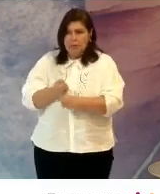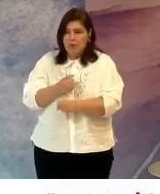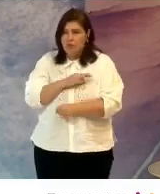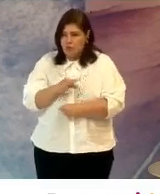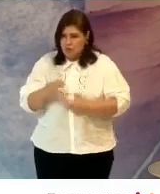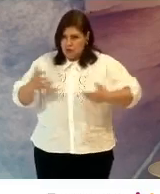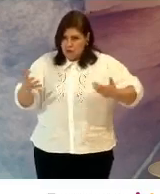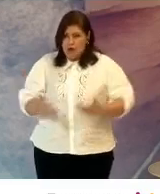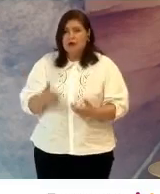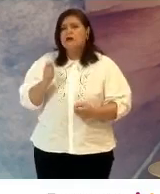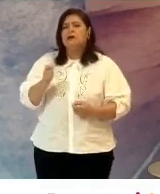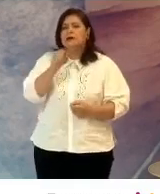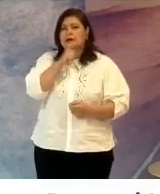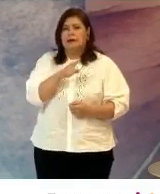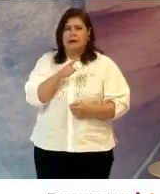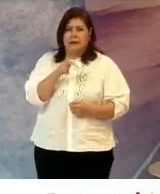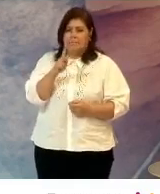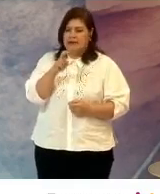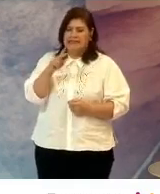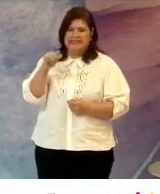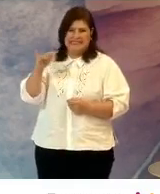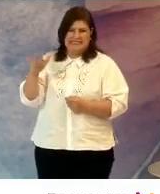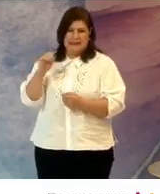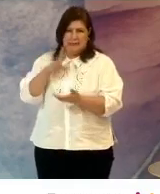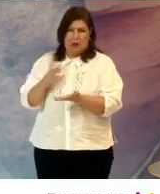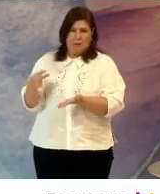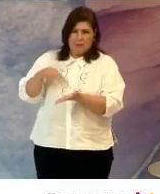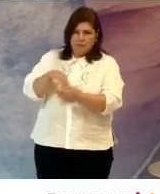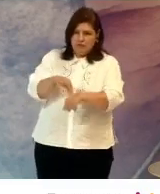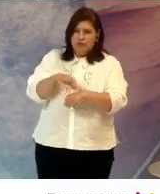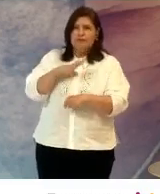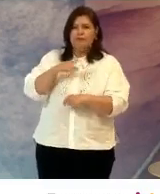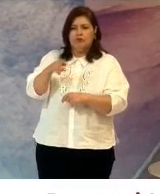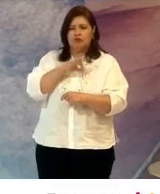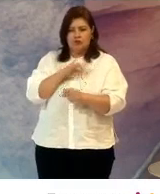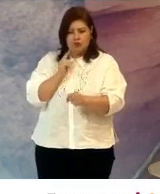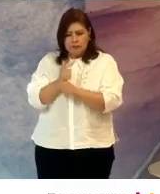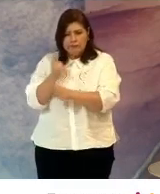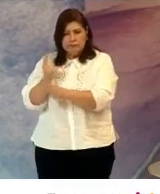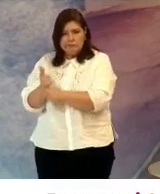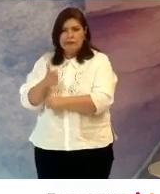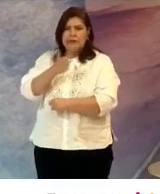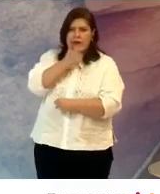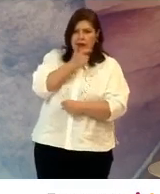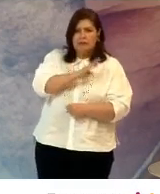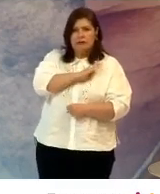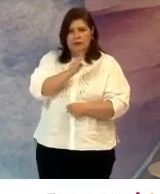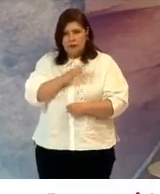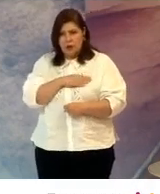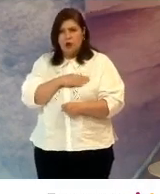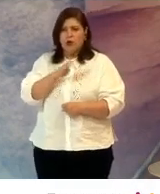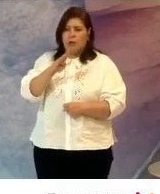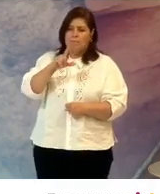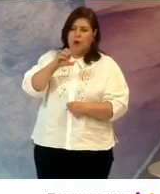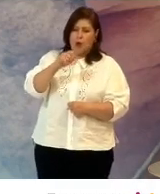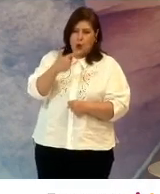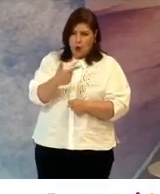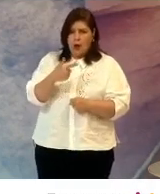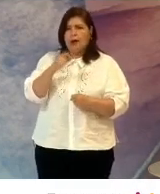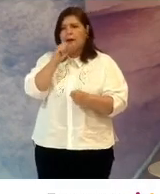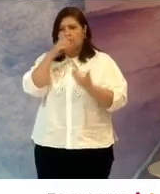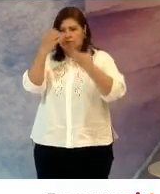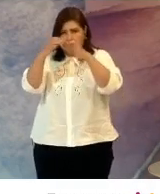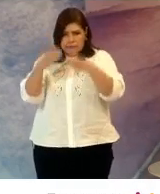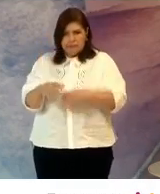esta comunicación del presencing la encuentran en inglés, en español, en diversos blogs, en videos.